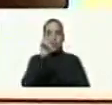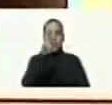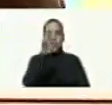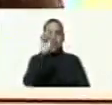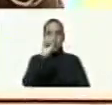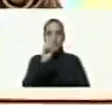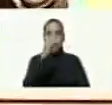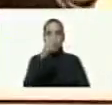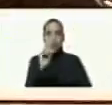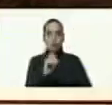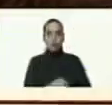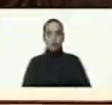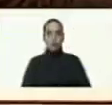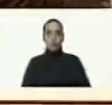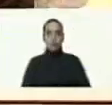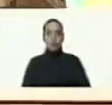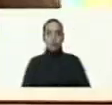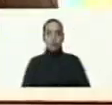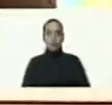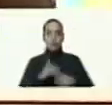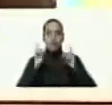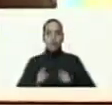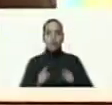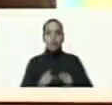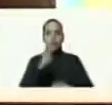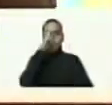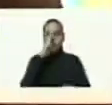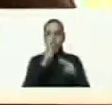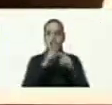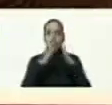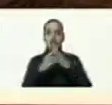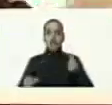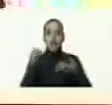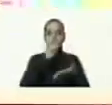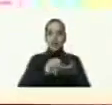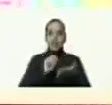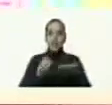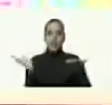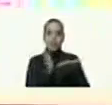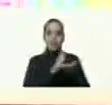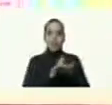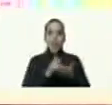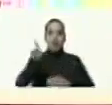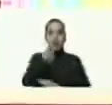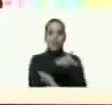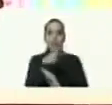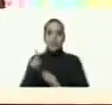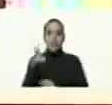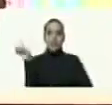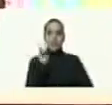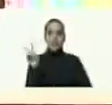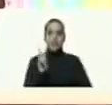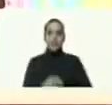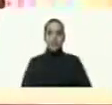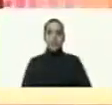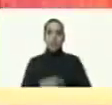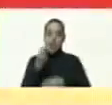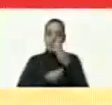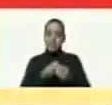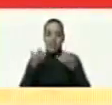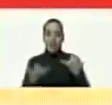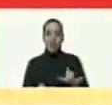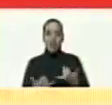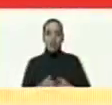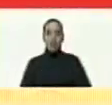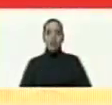Luis Alberto Crespo, homenajeamos a toda la escritura, a la literatura, a la poesía de Venezuela. Vamos a proceder